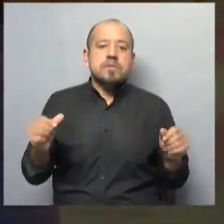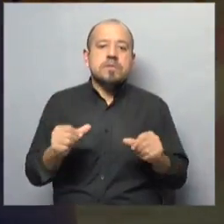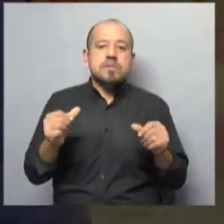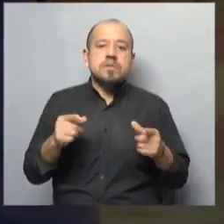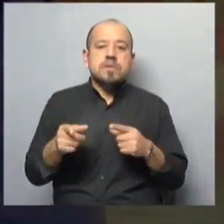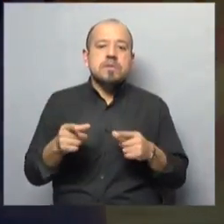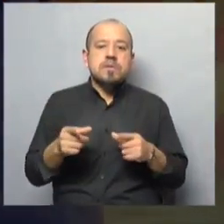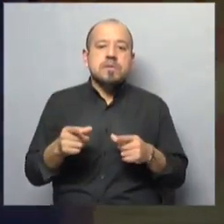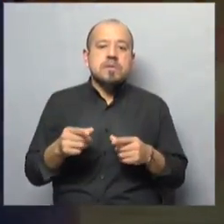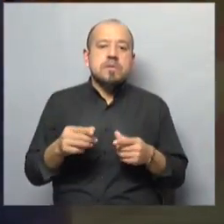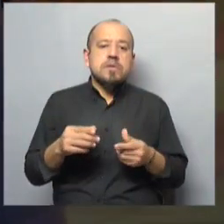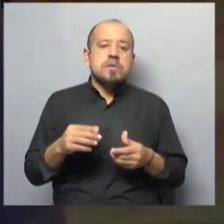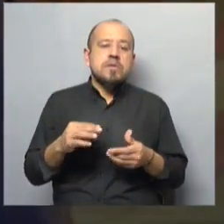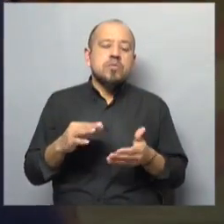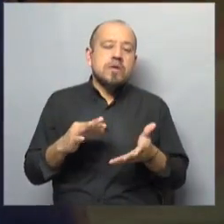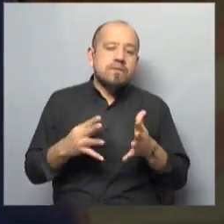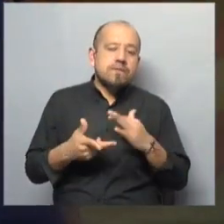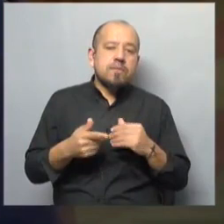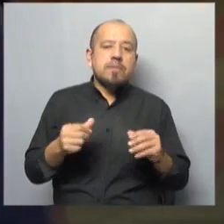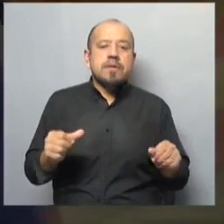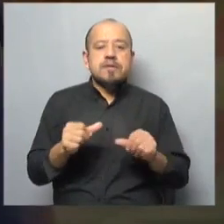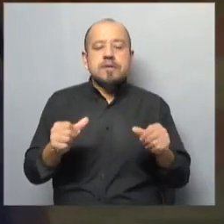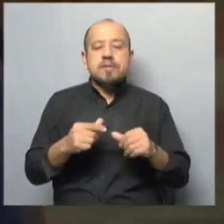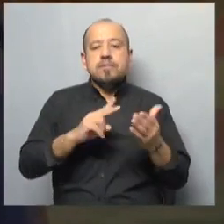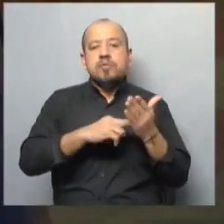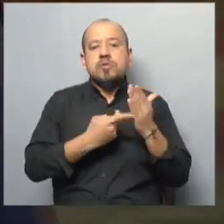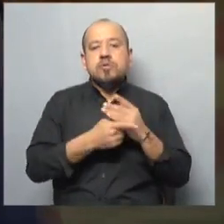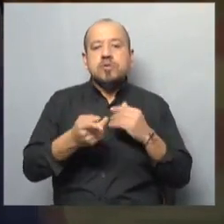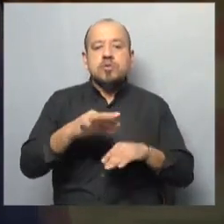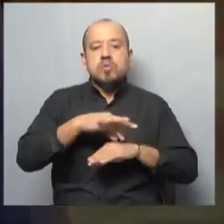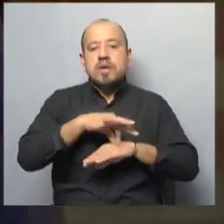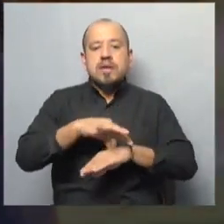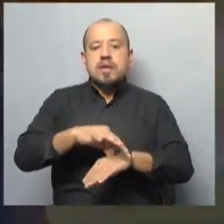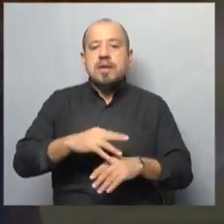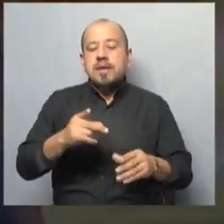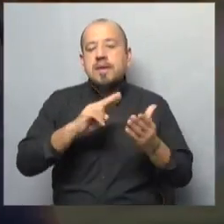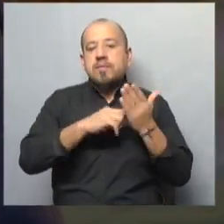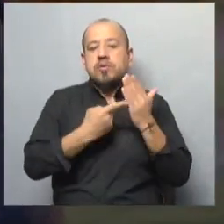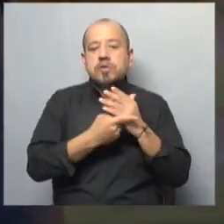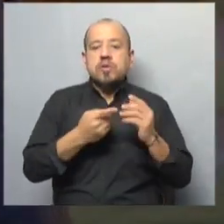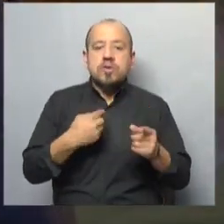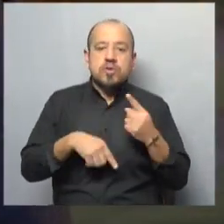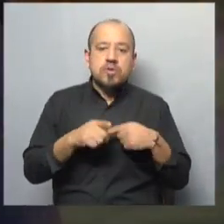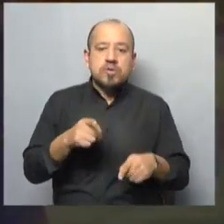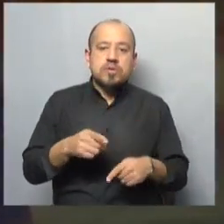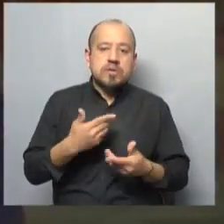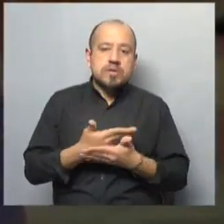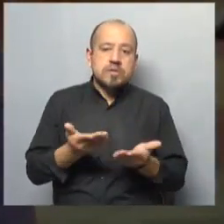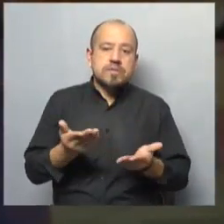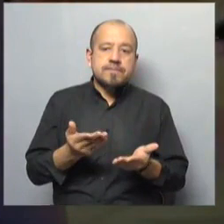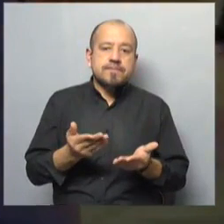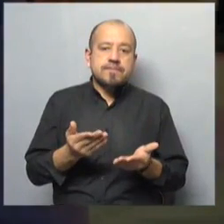guía para tener pautas para hacer proyectos. No es una guía de proyectos. Y en ese contexto es